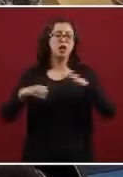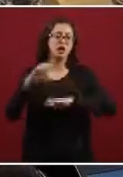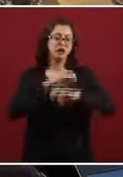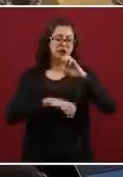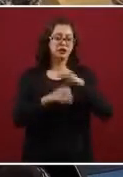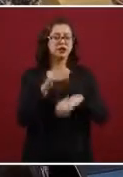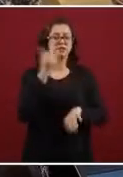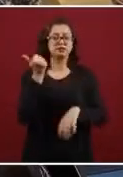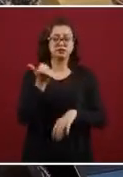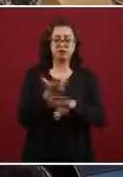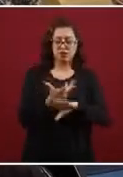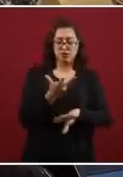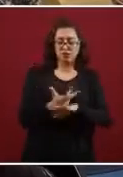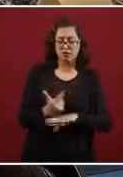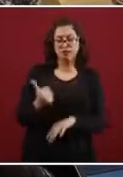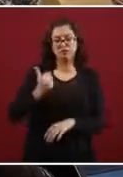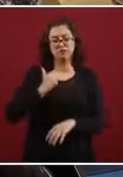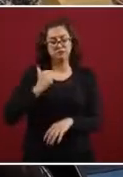Canadá,